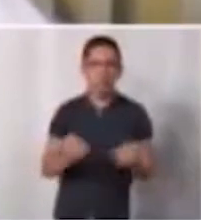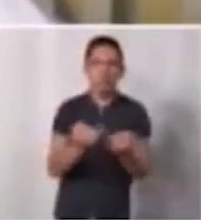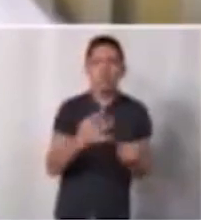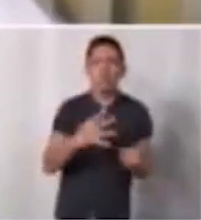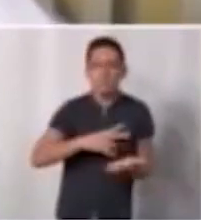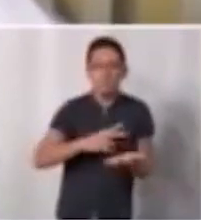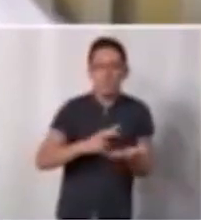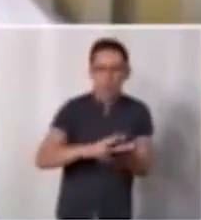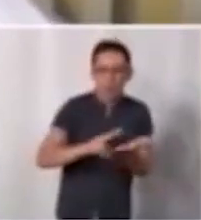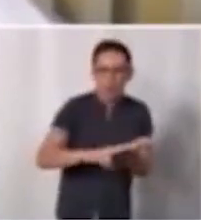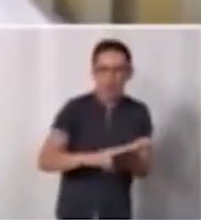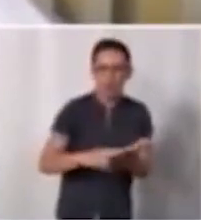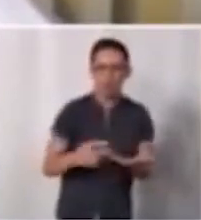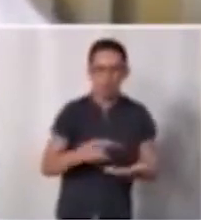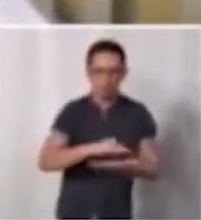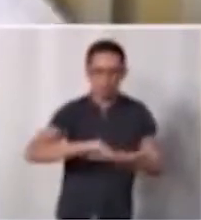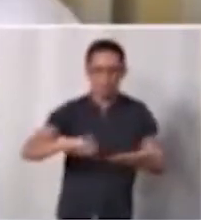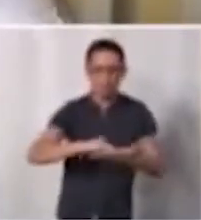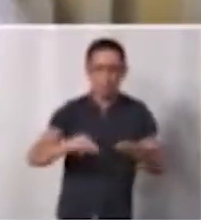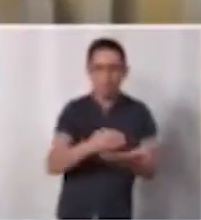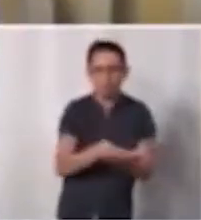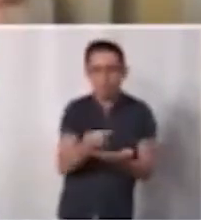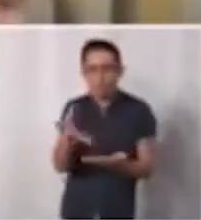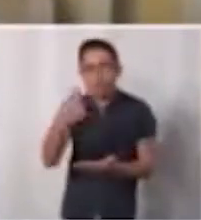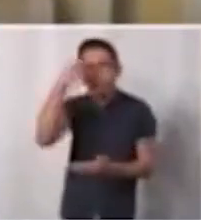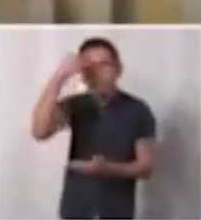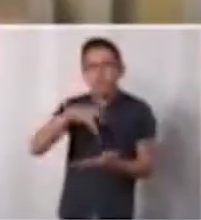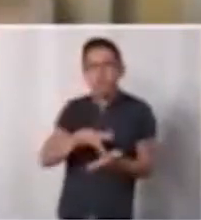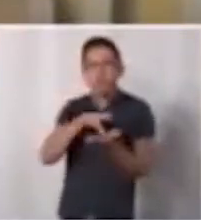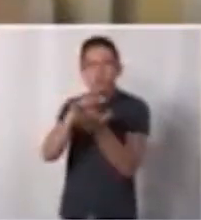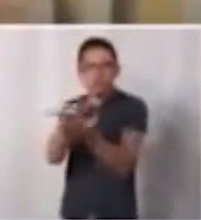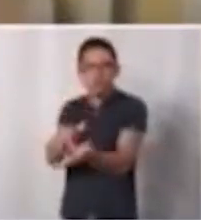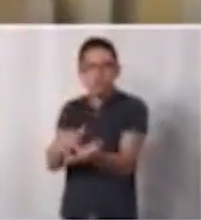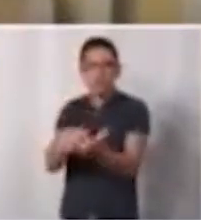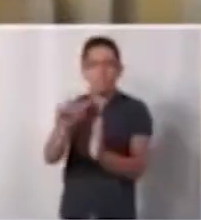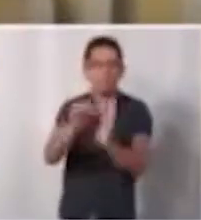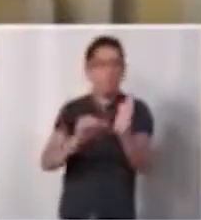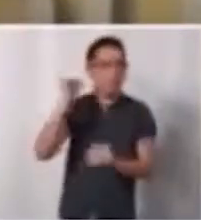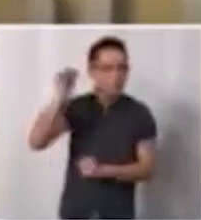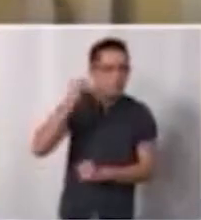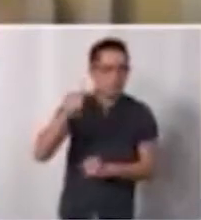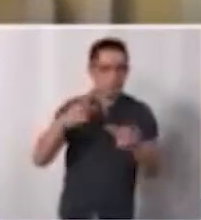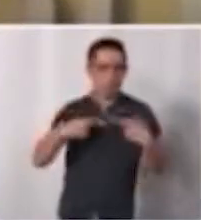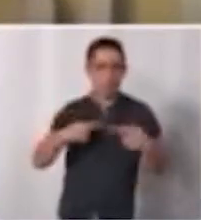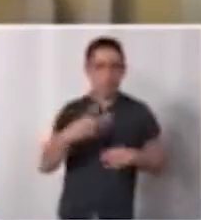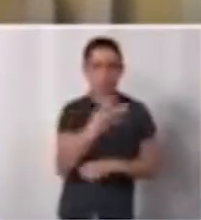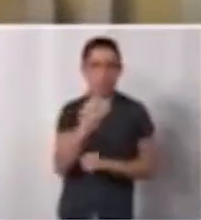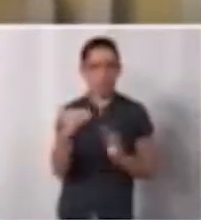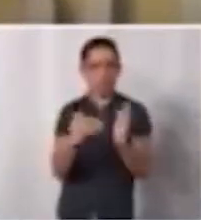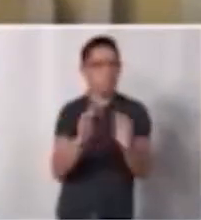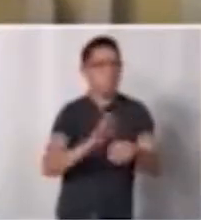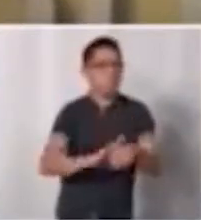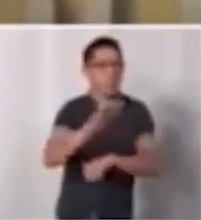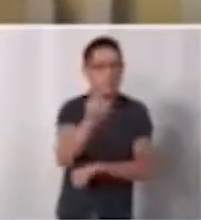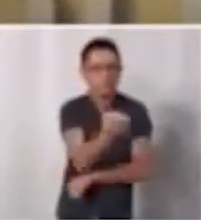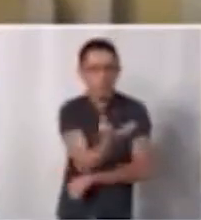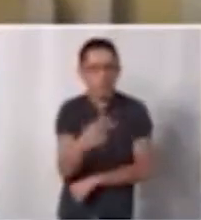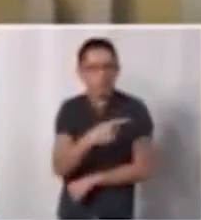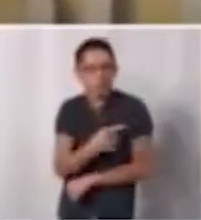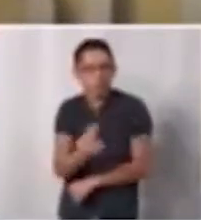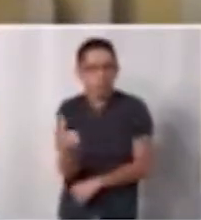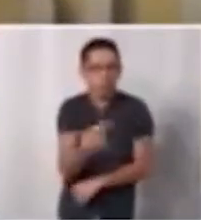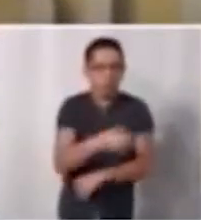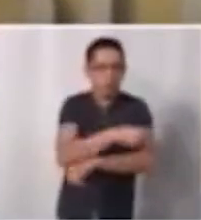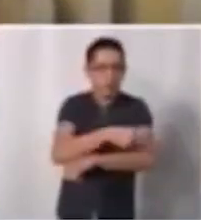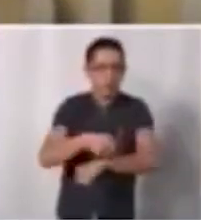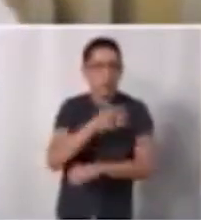de gas en el mes de abril a los 400 mil que más lo necesitan, las 400 mil familias